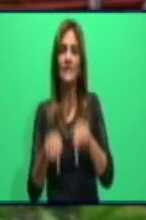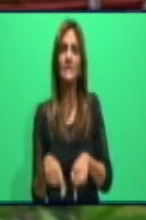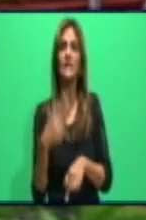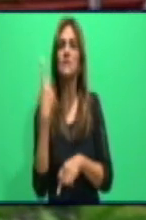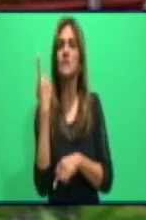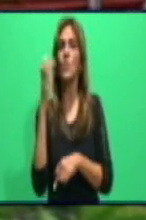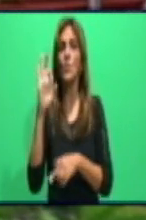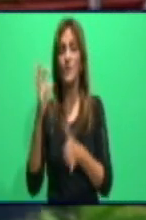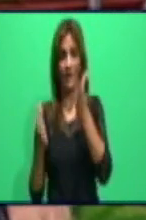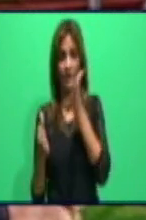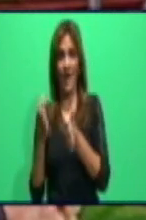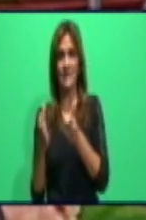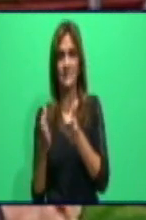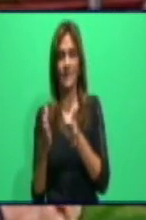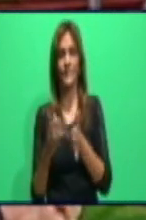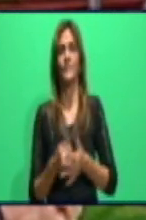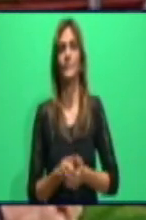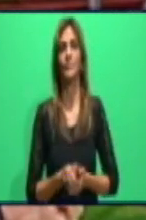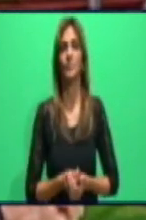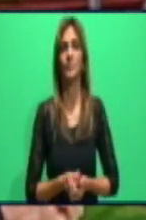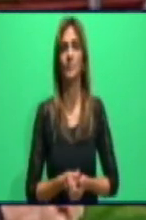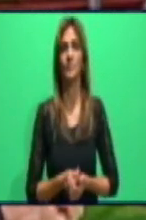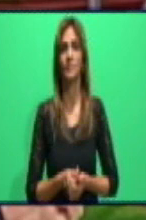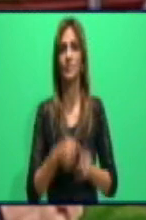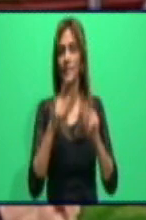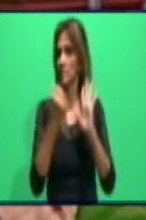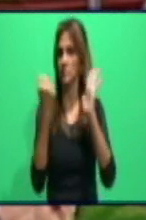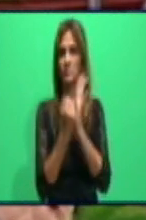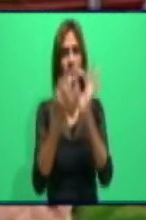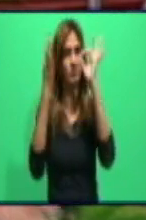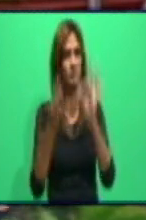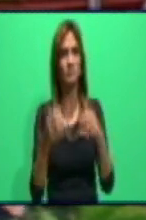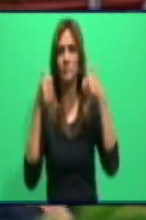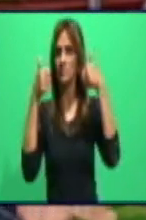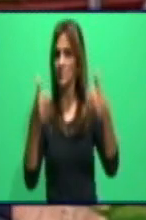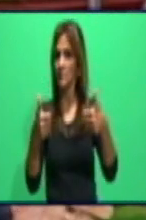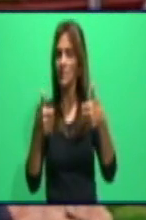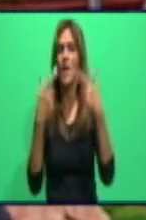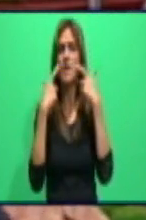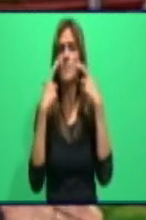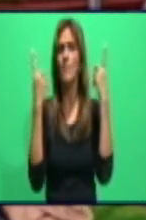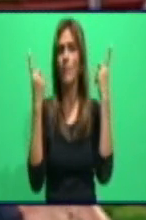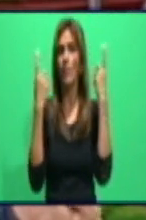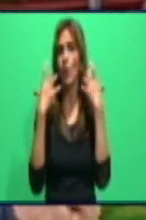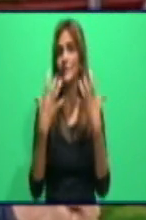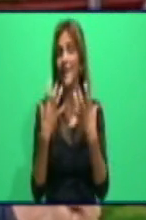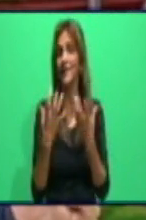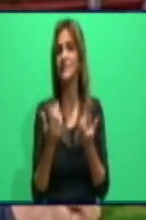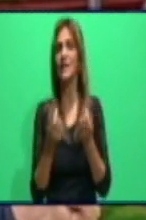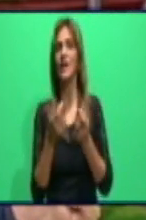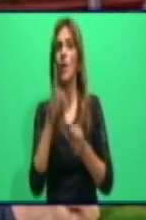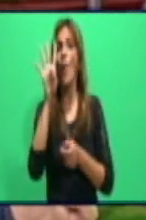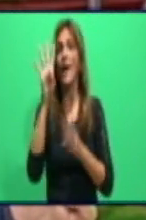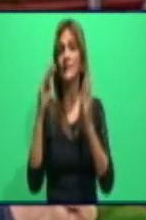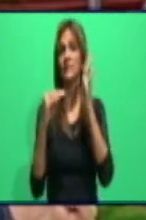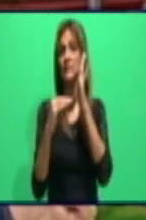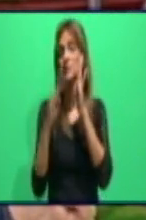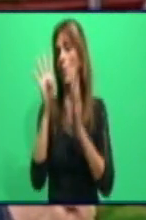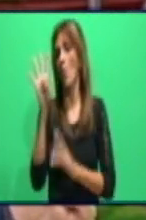de alta validación o sea es importante 48.000 personas